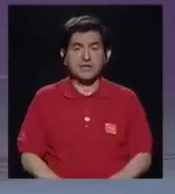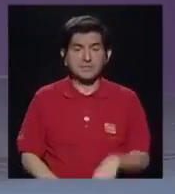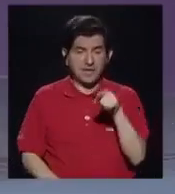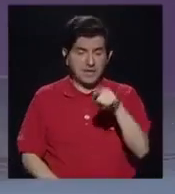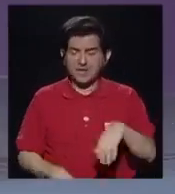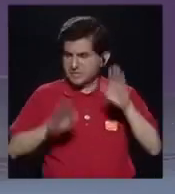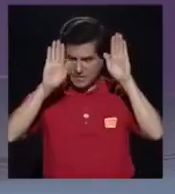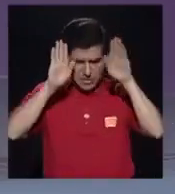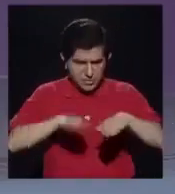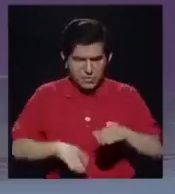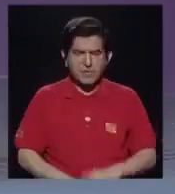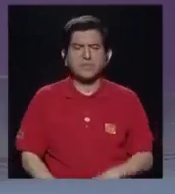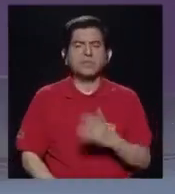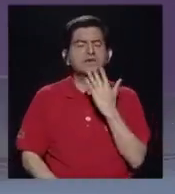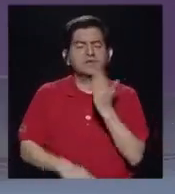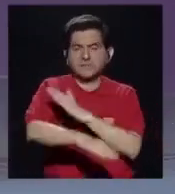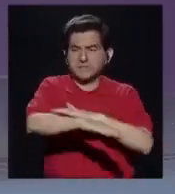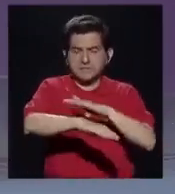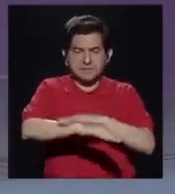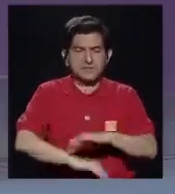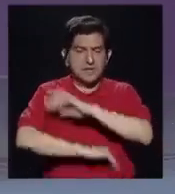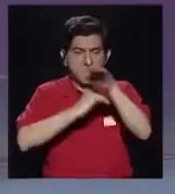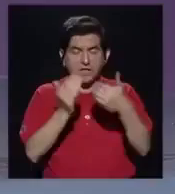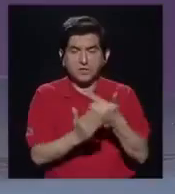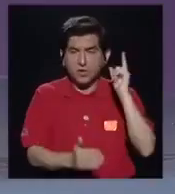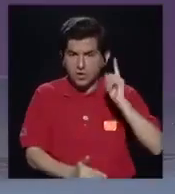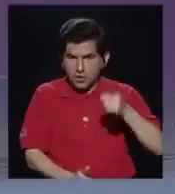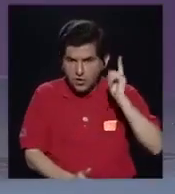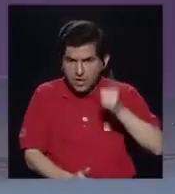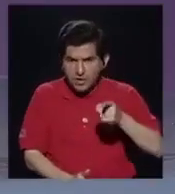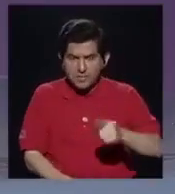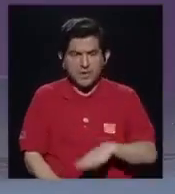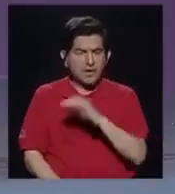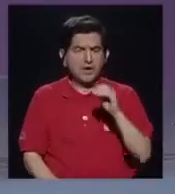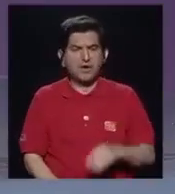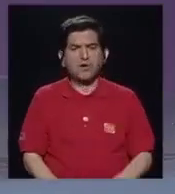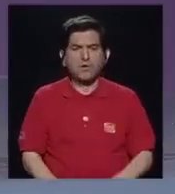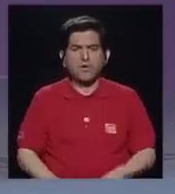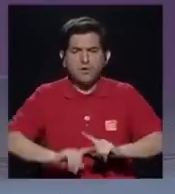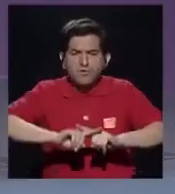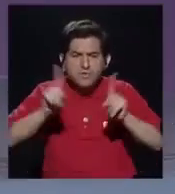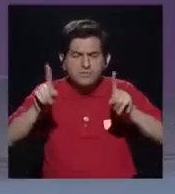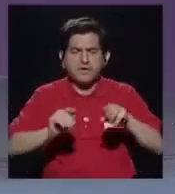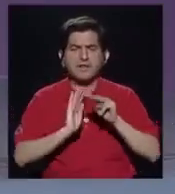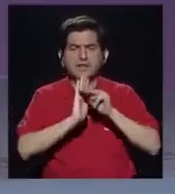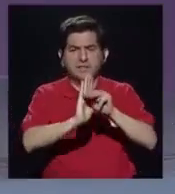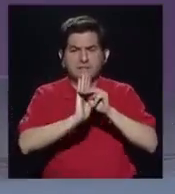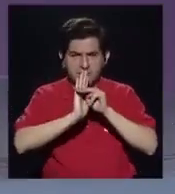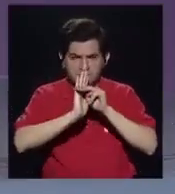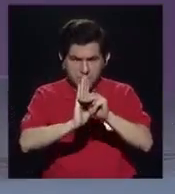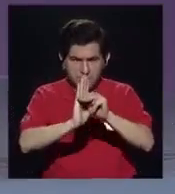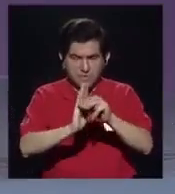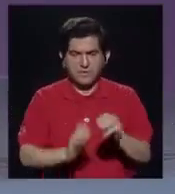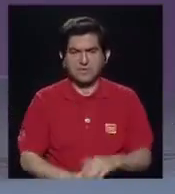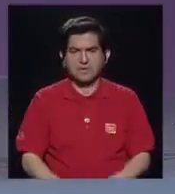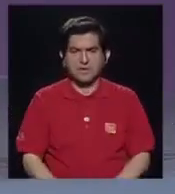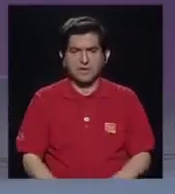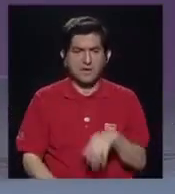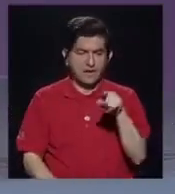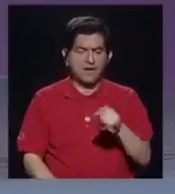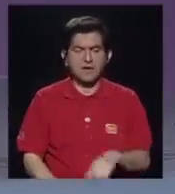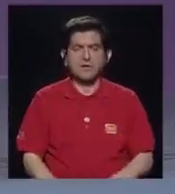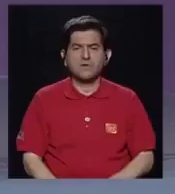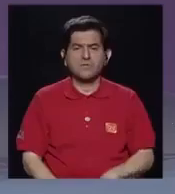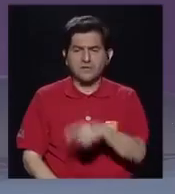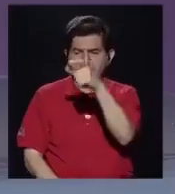desacato no todo lo que amenaza todo lo que se todo lo que diverge no del modelo no de